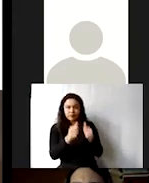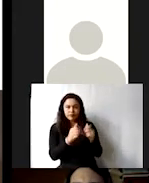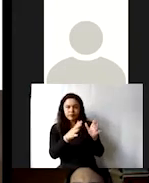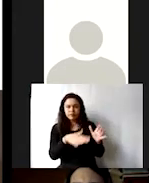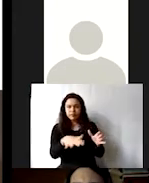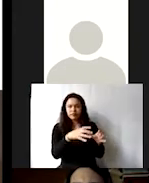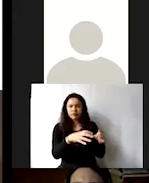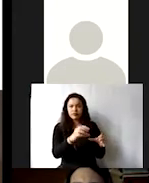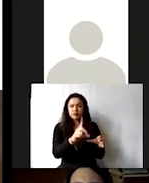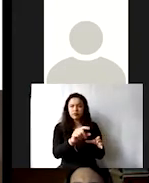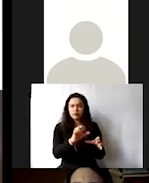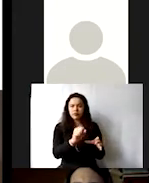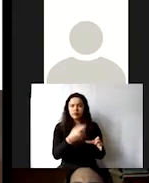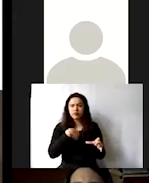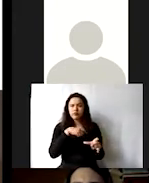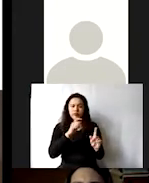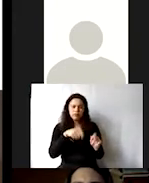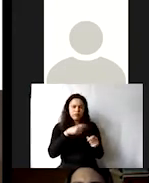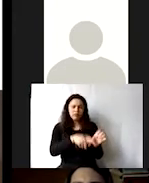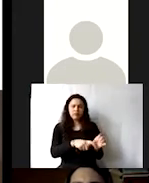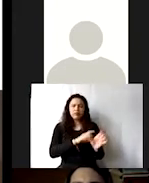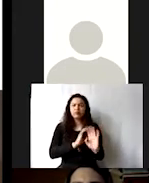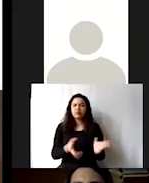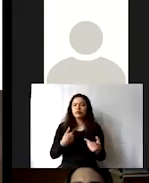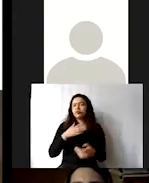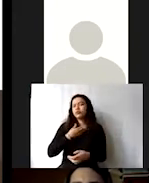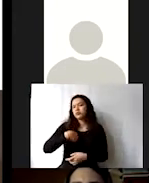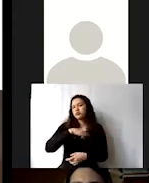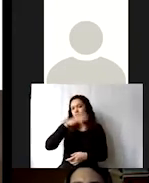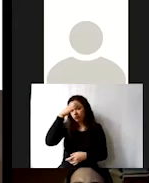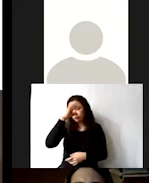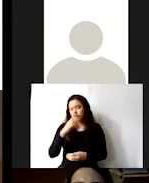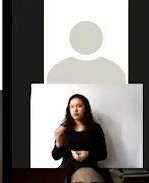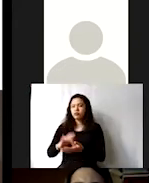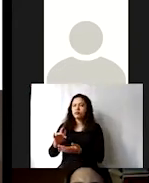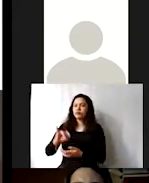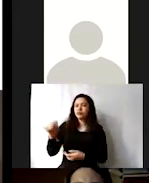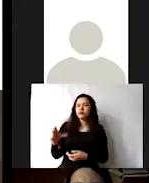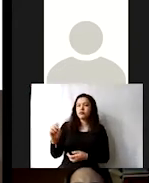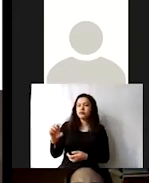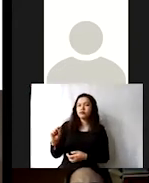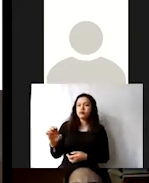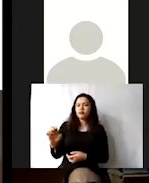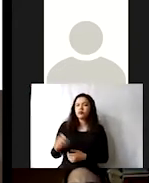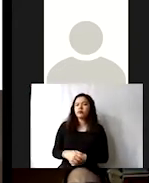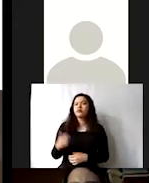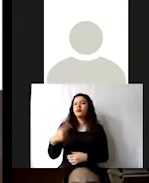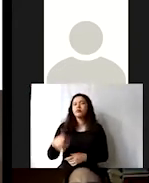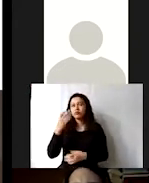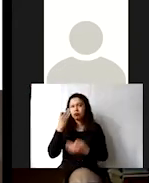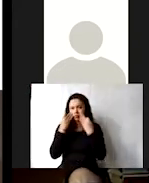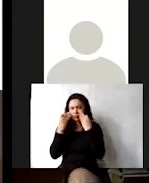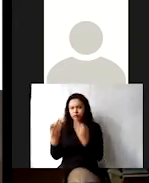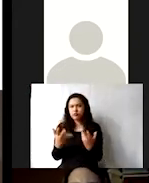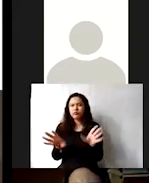el ODS correspondiente. Esa sería mucha experiencia. Muchas gracias, José. ¿Y cómo has atestiguado un poquito